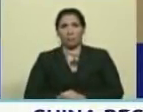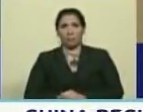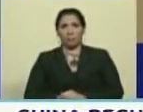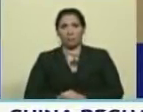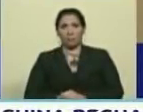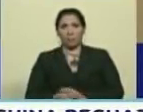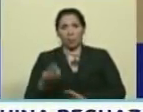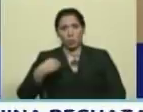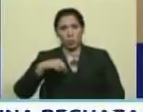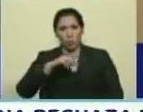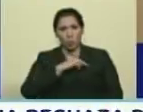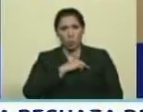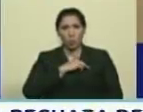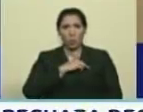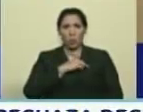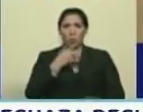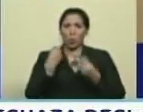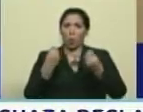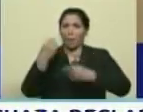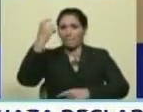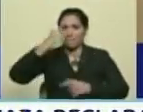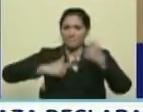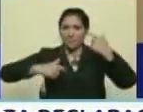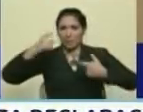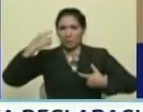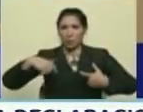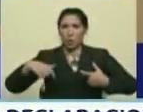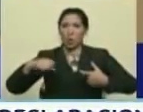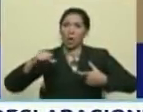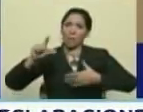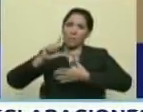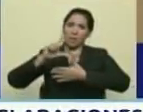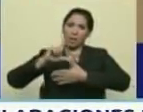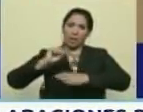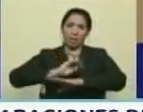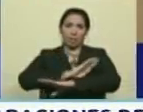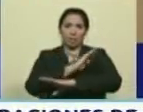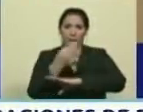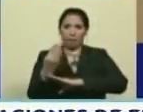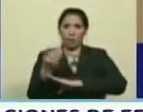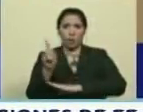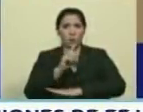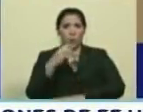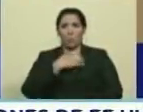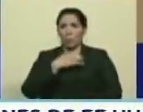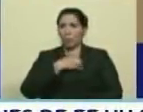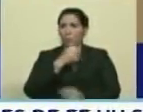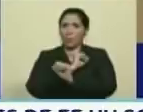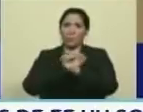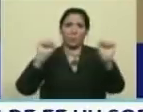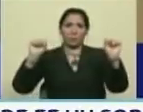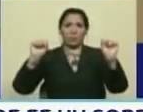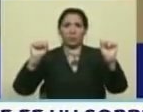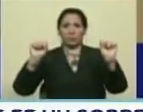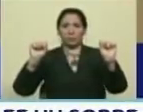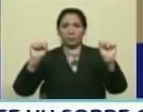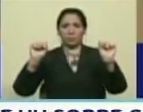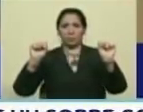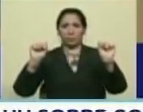Que nosotros, como ciudadanos de América Latina y del Caribe, no podemos permitirnos